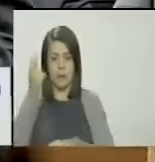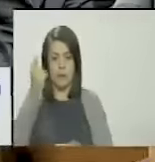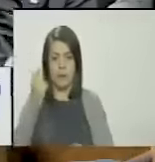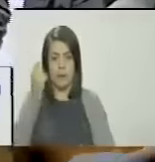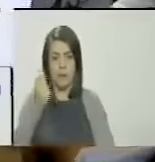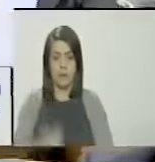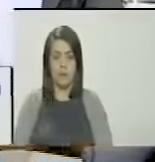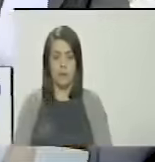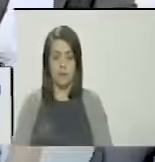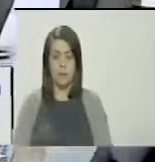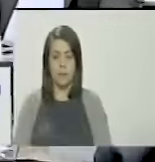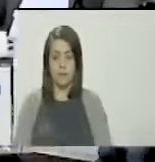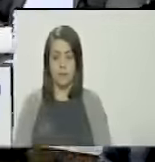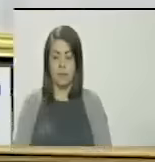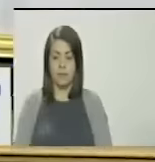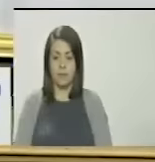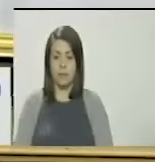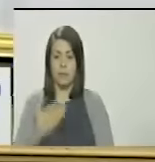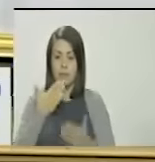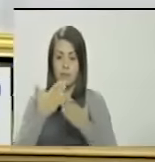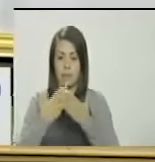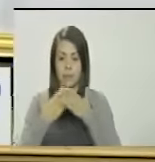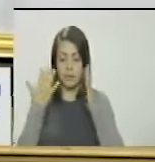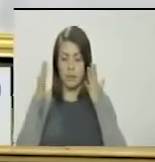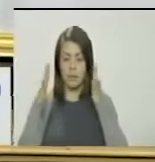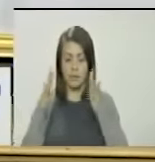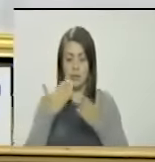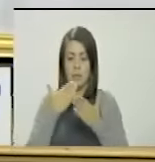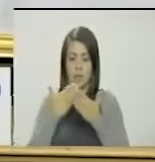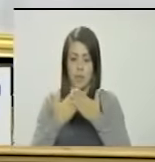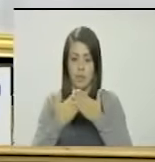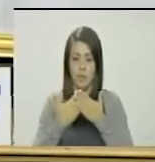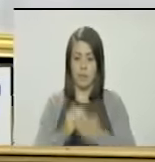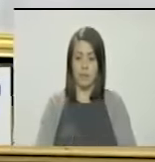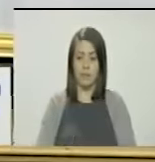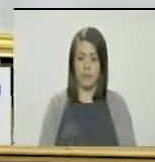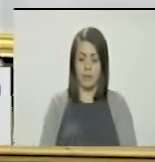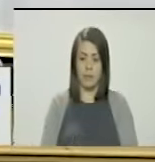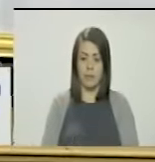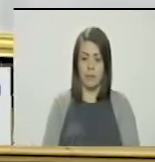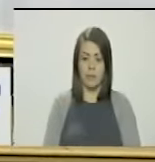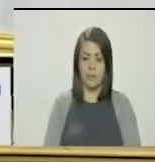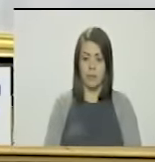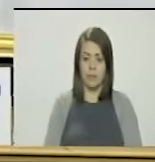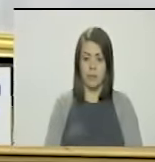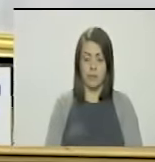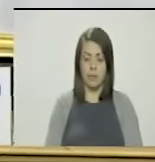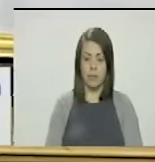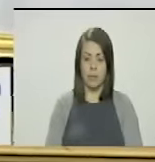diputados. Muchas gracias, diputado Romero.